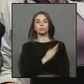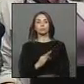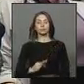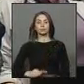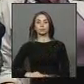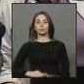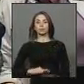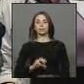Pepe Aud.